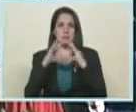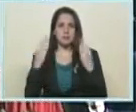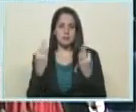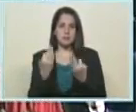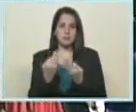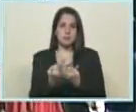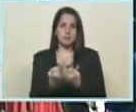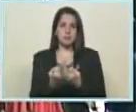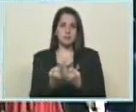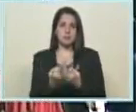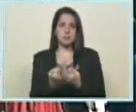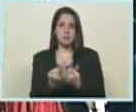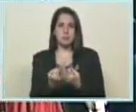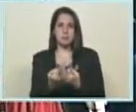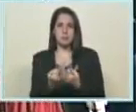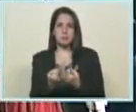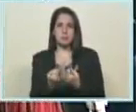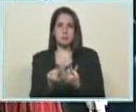Familiares, Nancy,